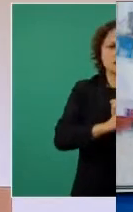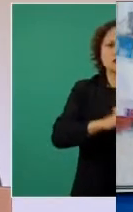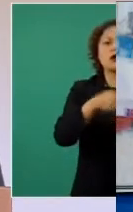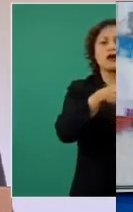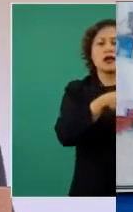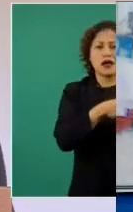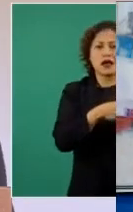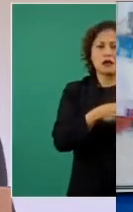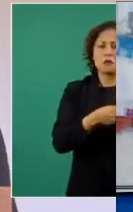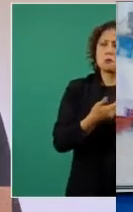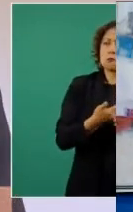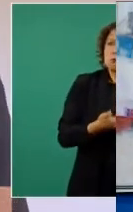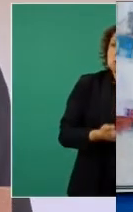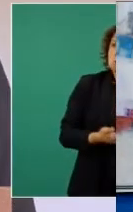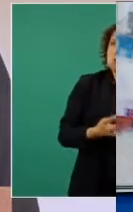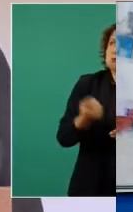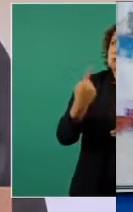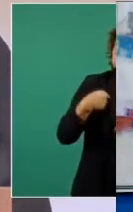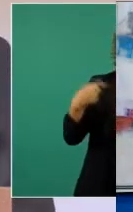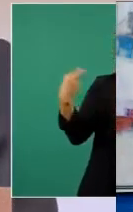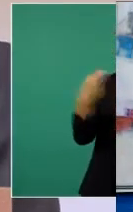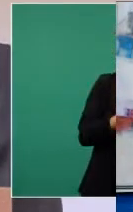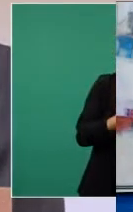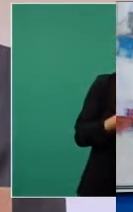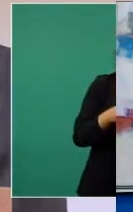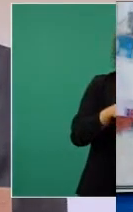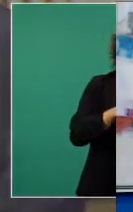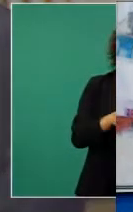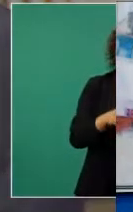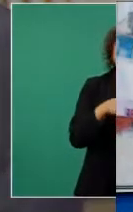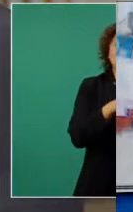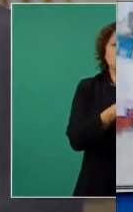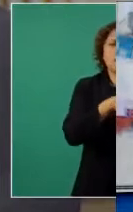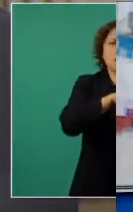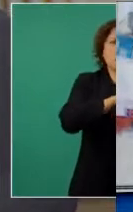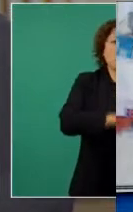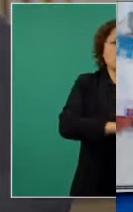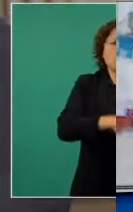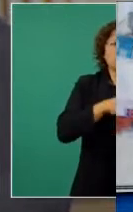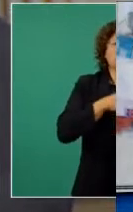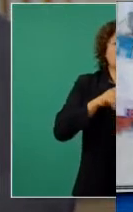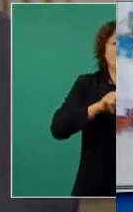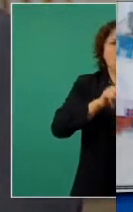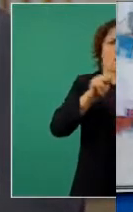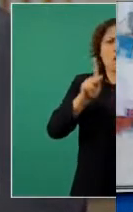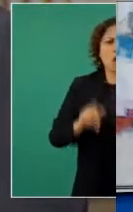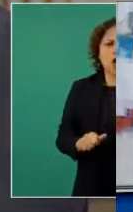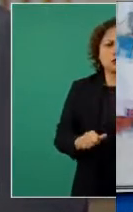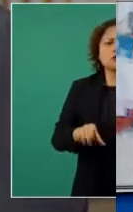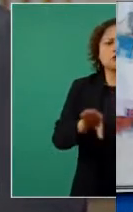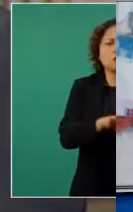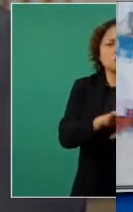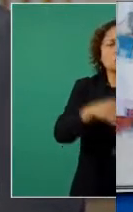tranquilidad fue la paz con su conciencia,